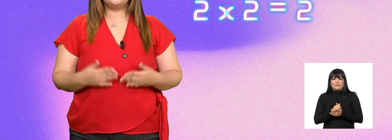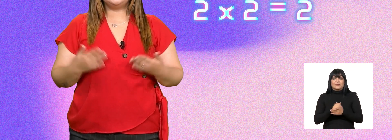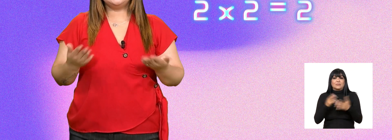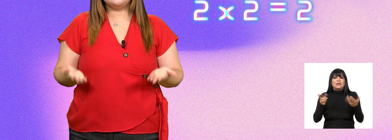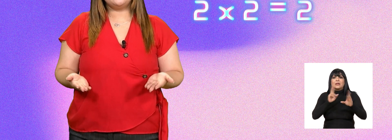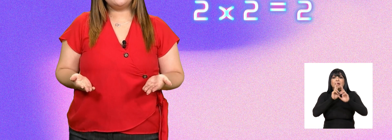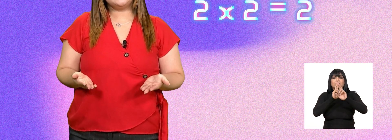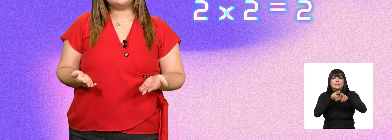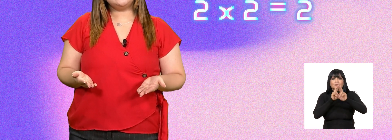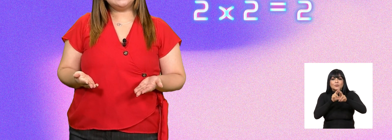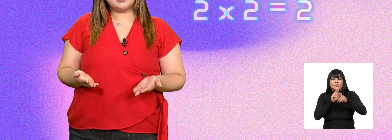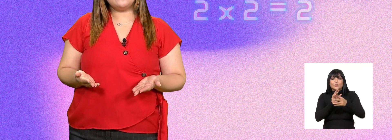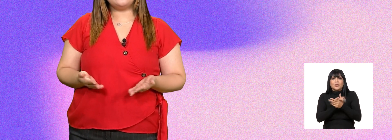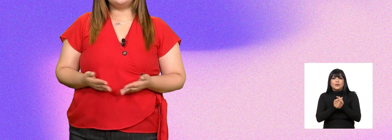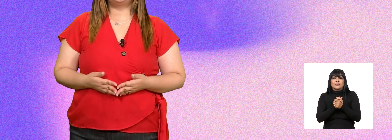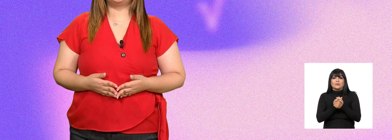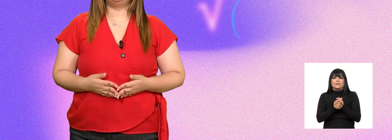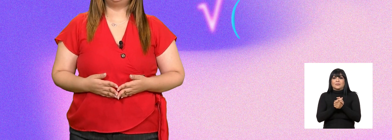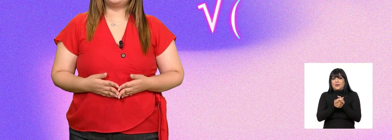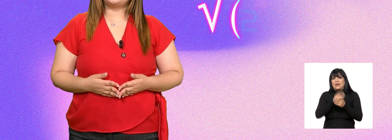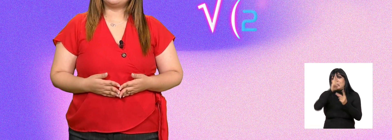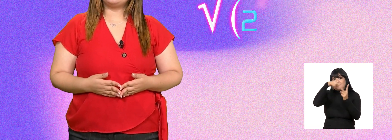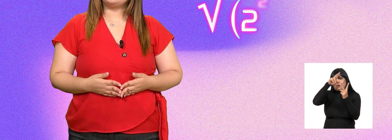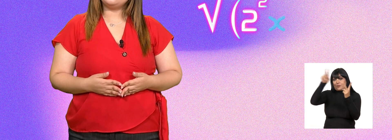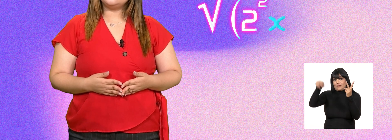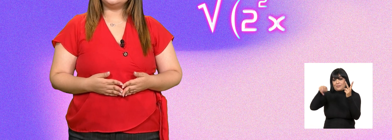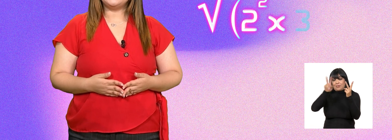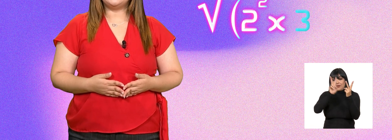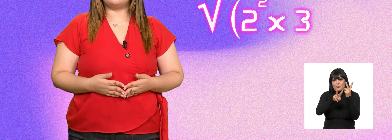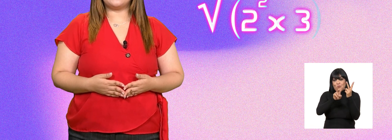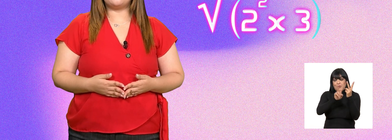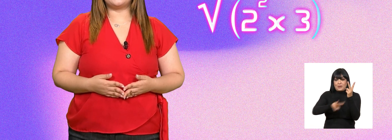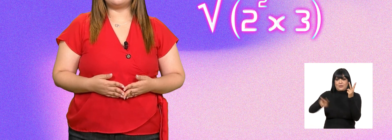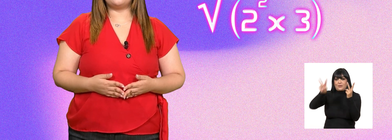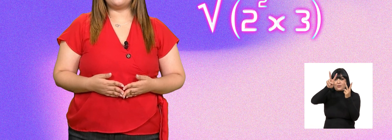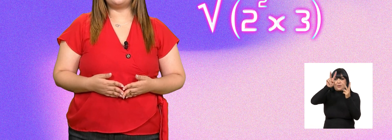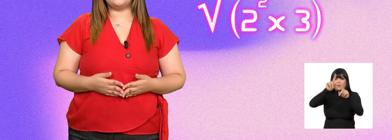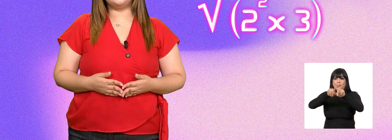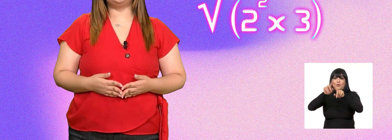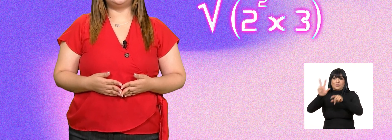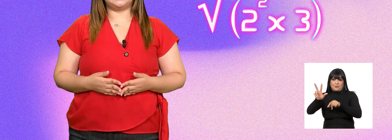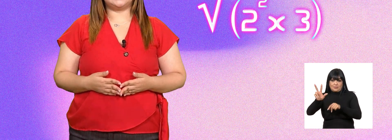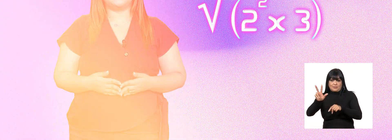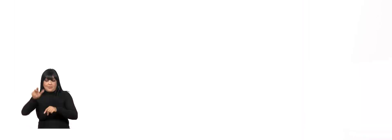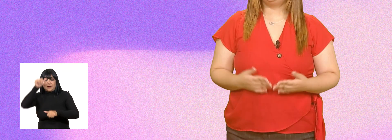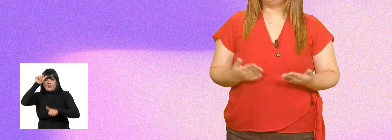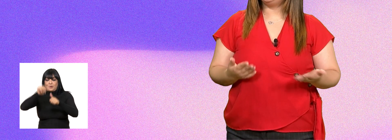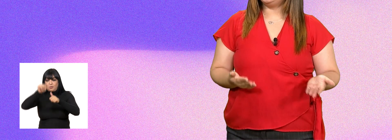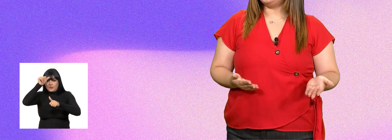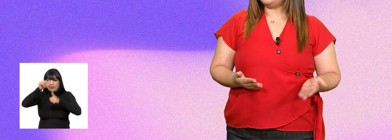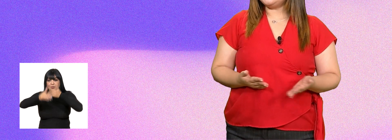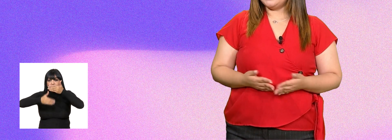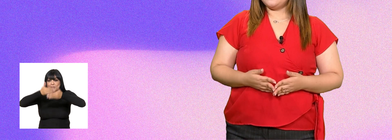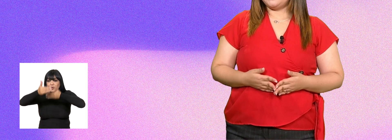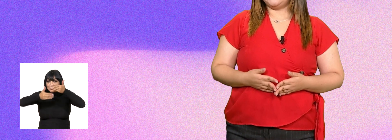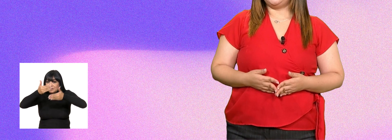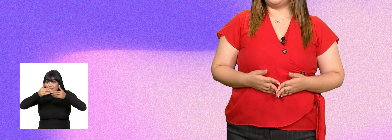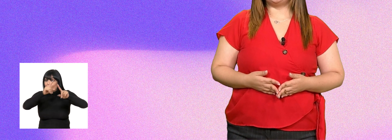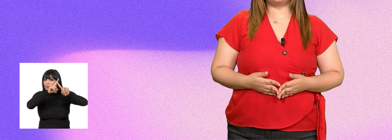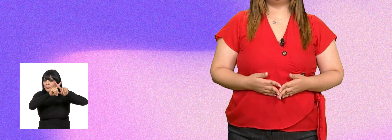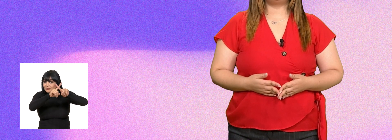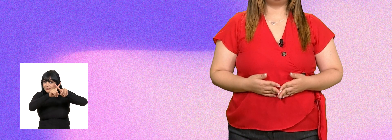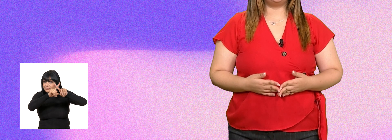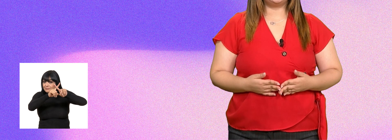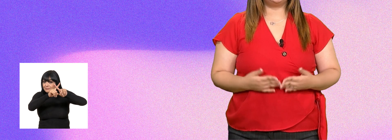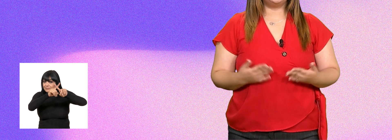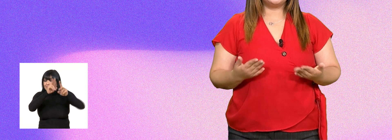obteniendo como resultado raíz cuadrada de 2 elevado a la 2 por 3. Recordando el procedimiento